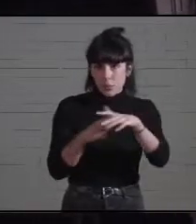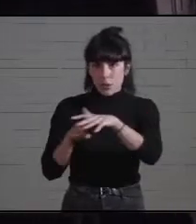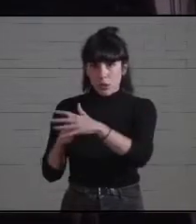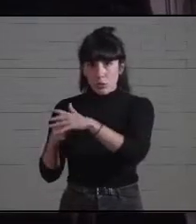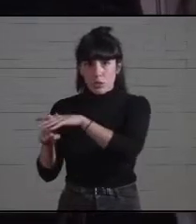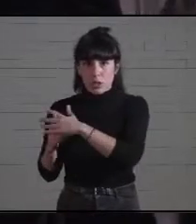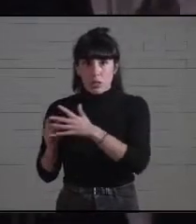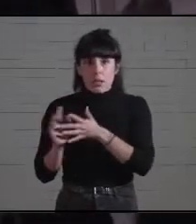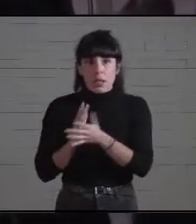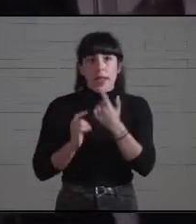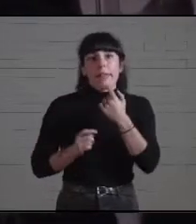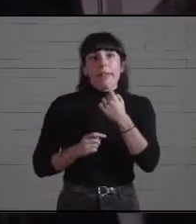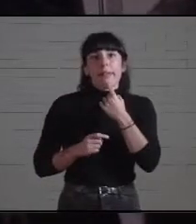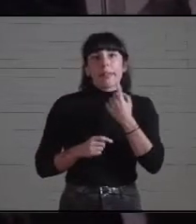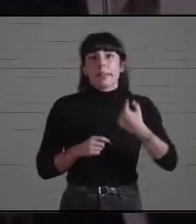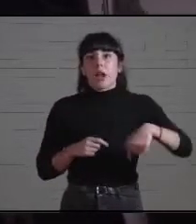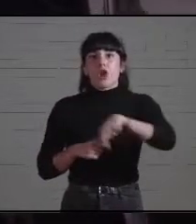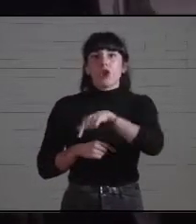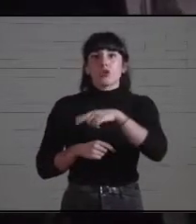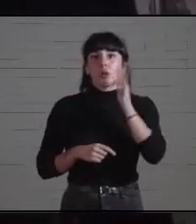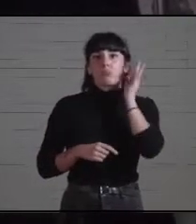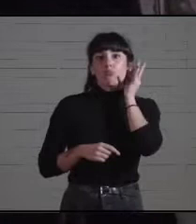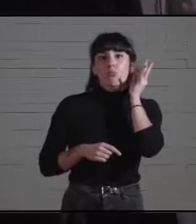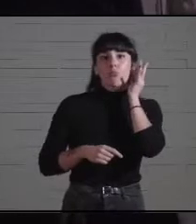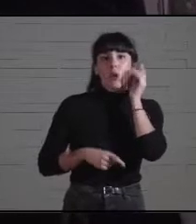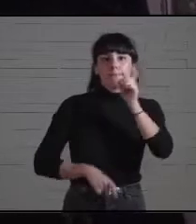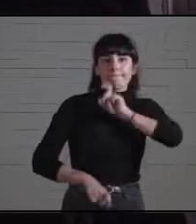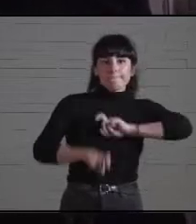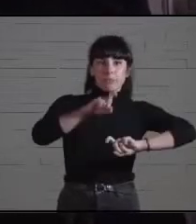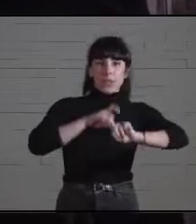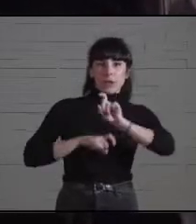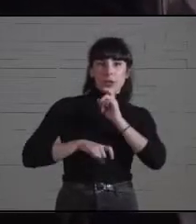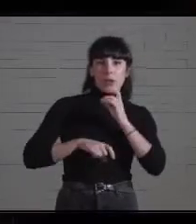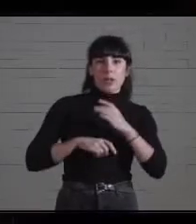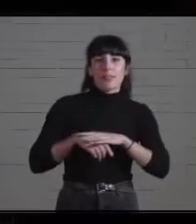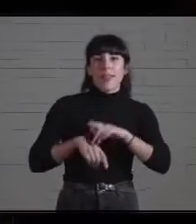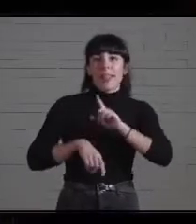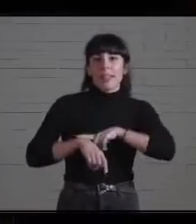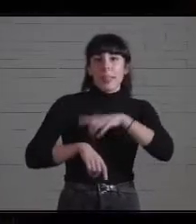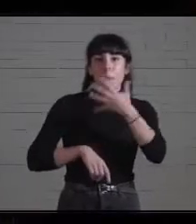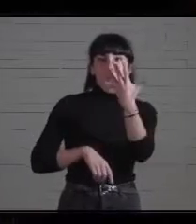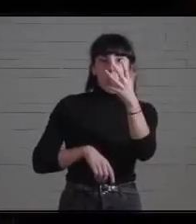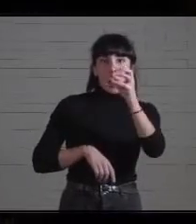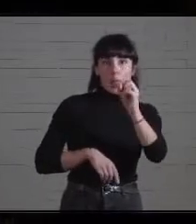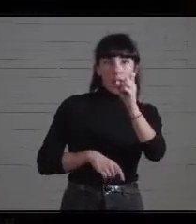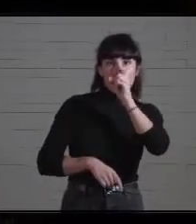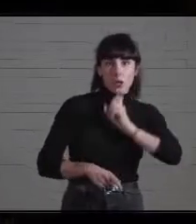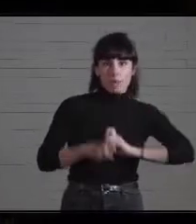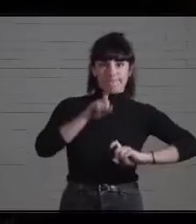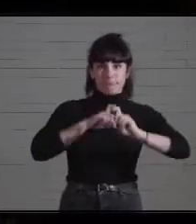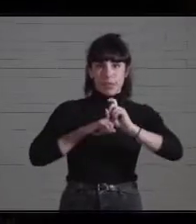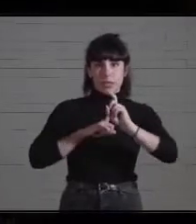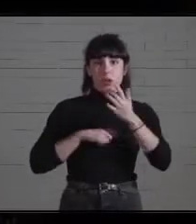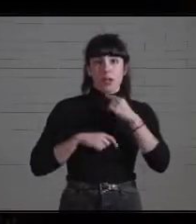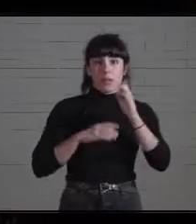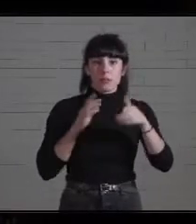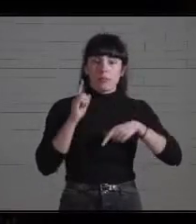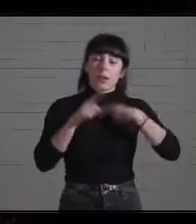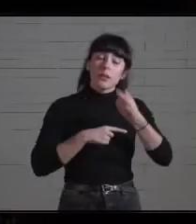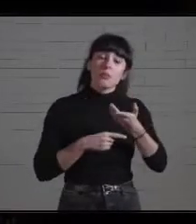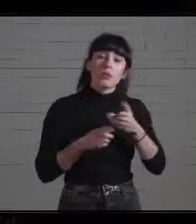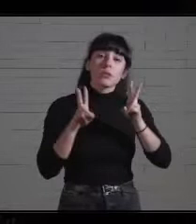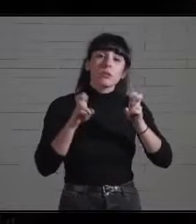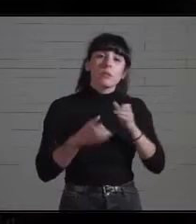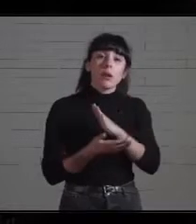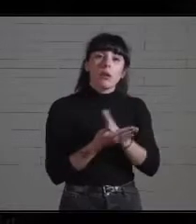íbamos a retroceder 50 años para atrás en temas de igualdad. y centrarnos en la